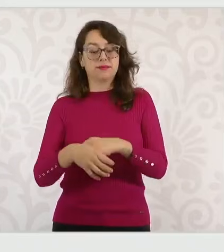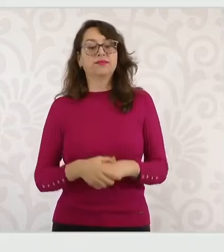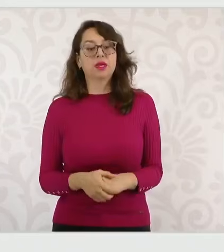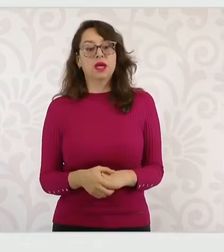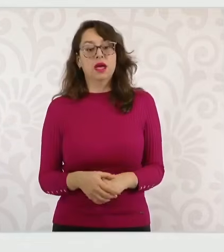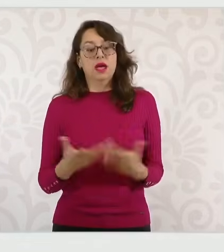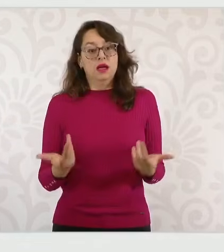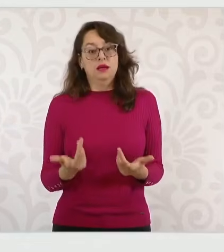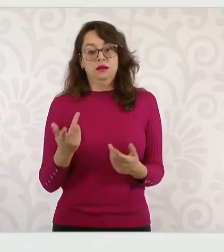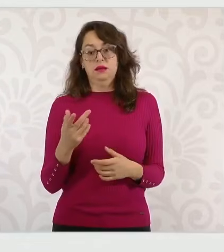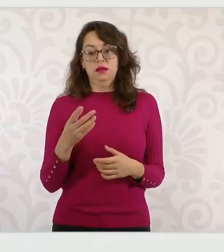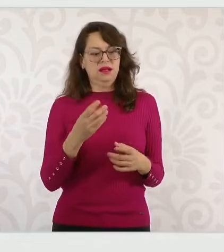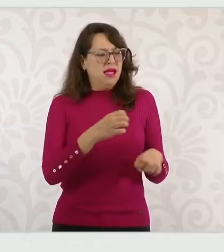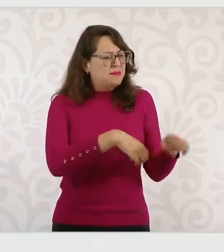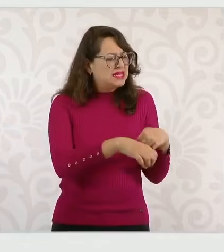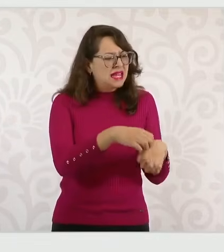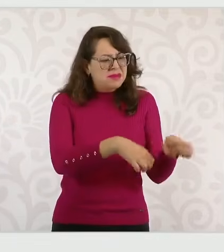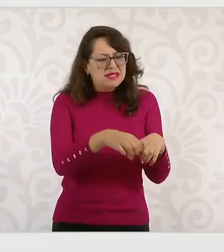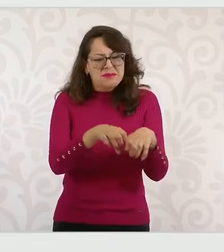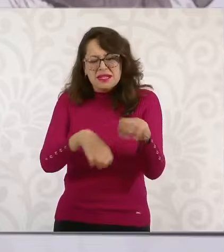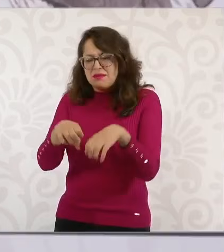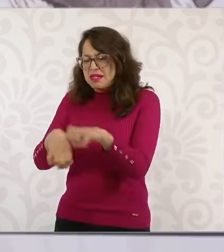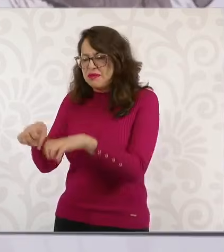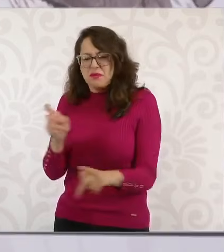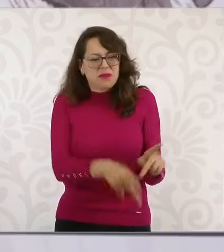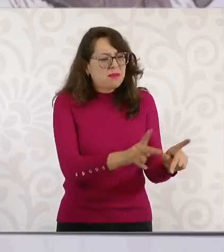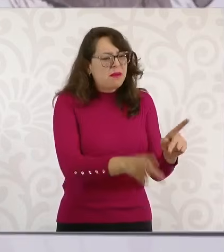las subsidiarias de Pemex.